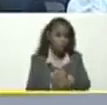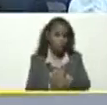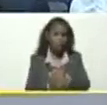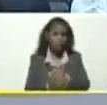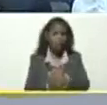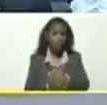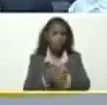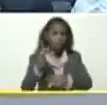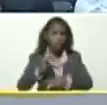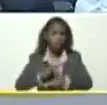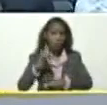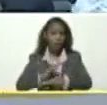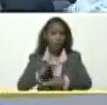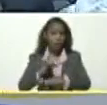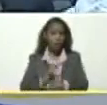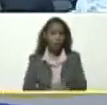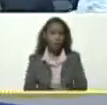tocar